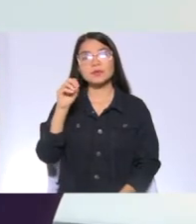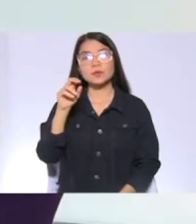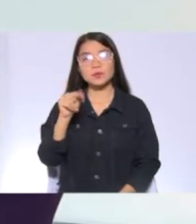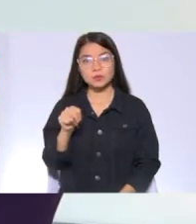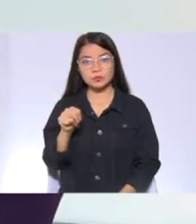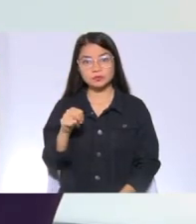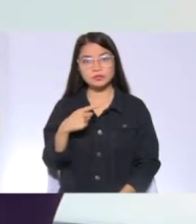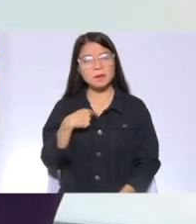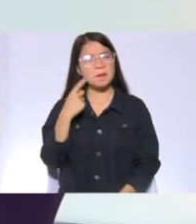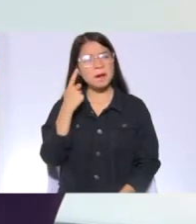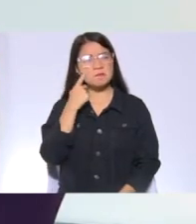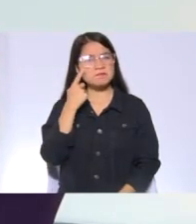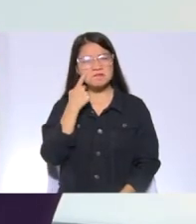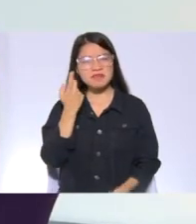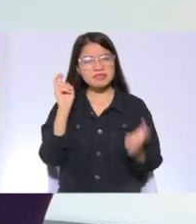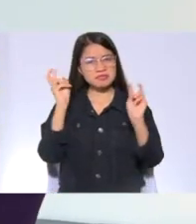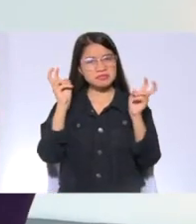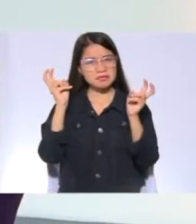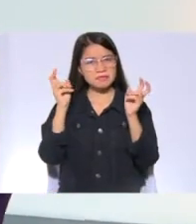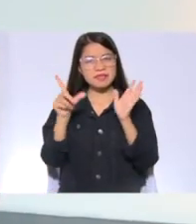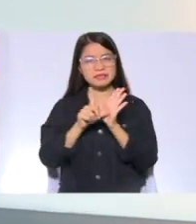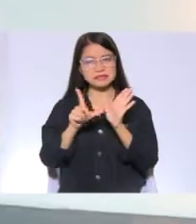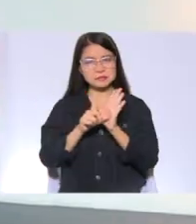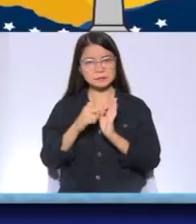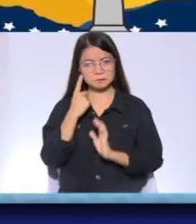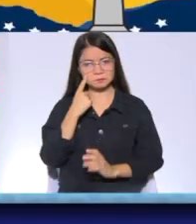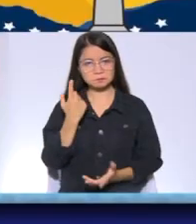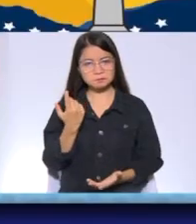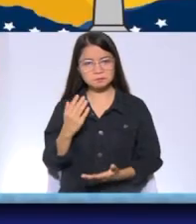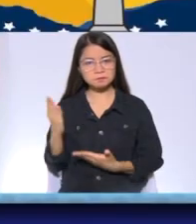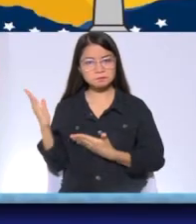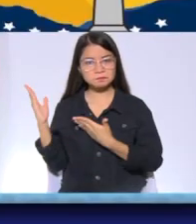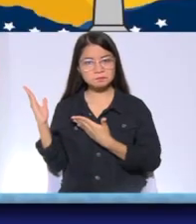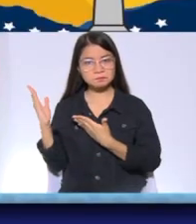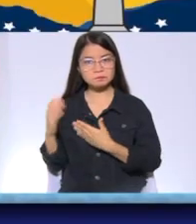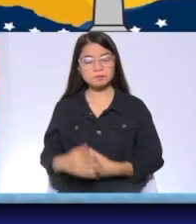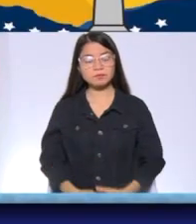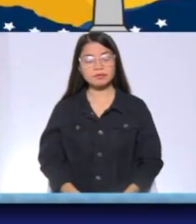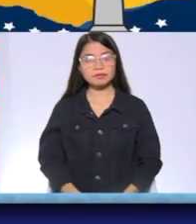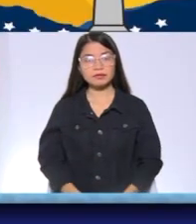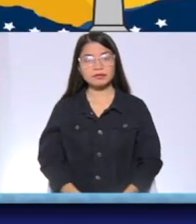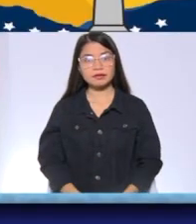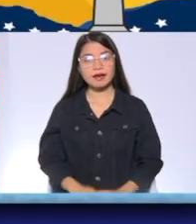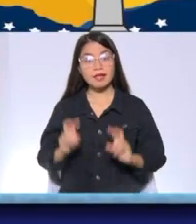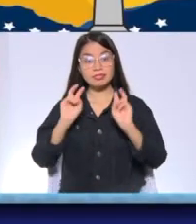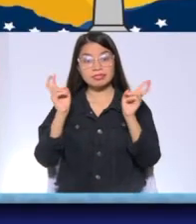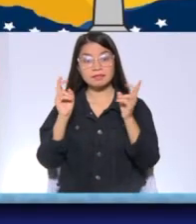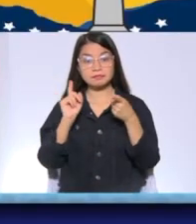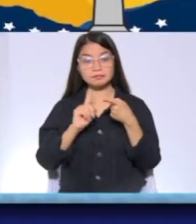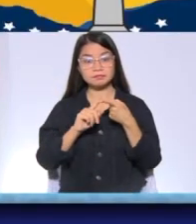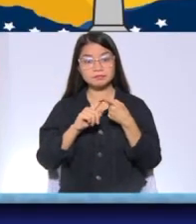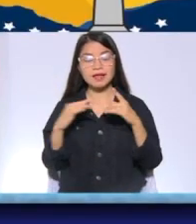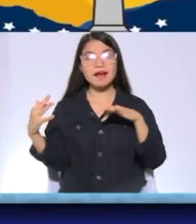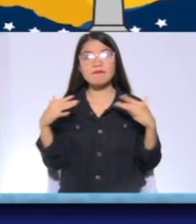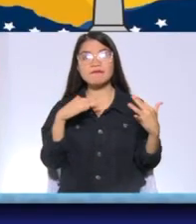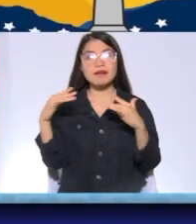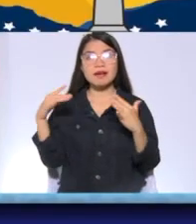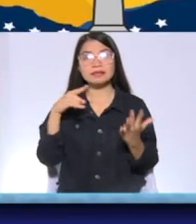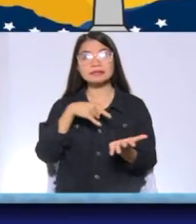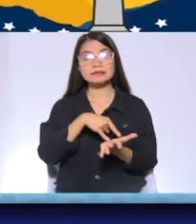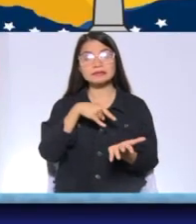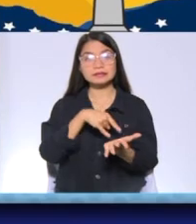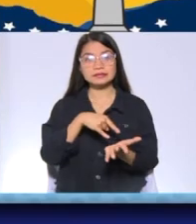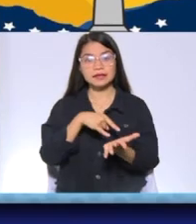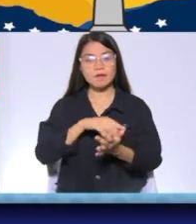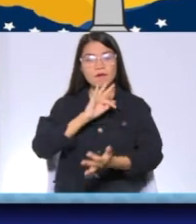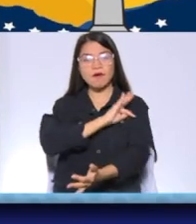contenidos de media. Vamos a nuestra pantalla interactiva. Muy bien, nuestro tema generador en esta oportunidad es la Batalla de Carabobo, donde